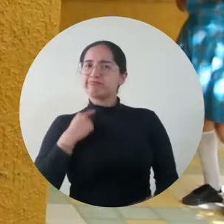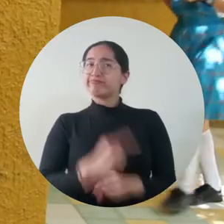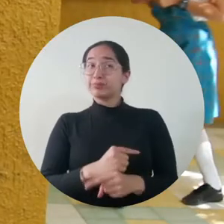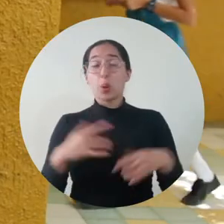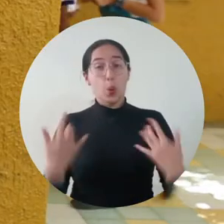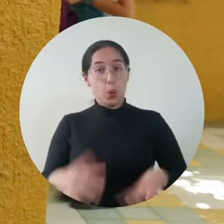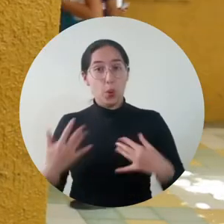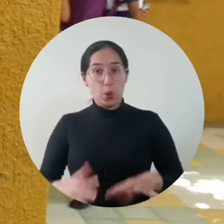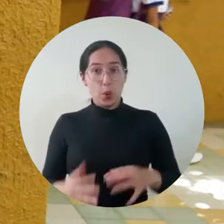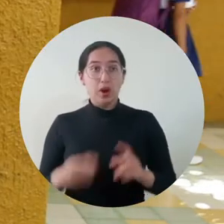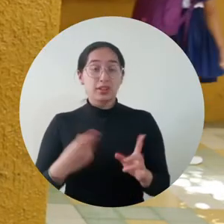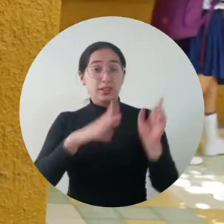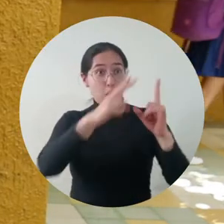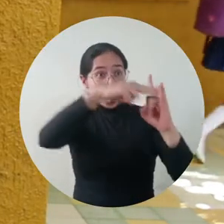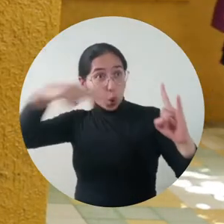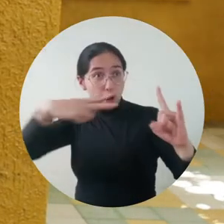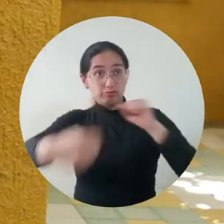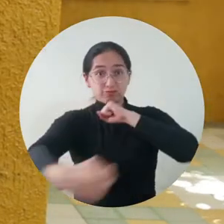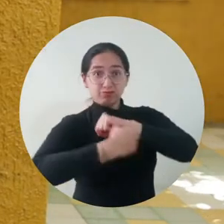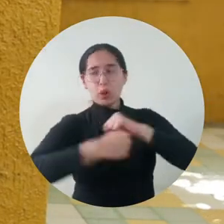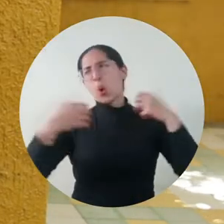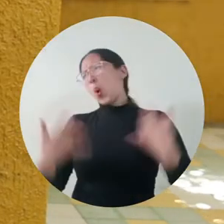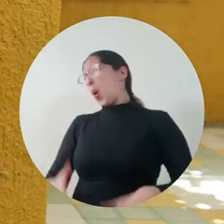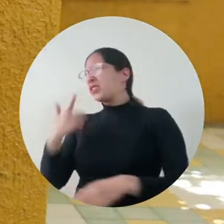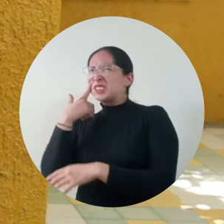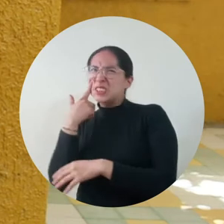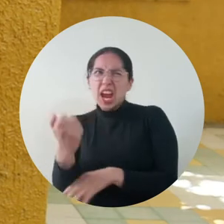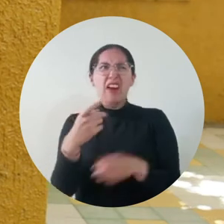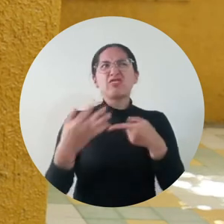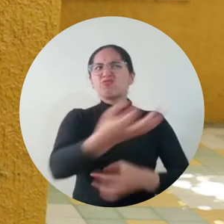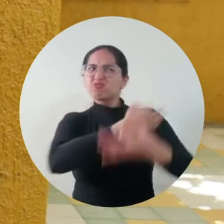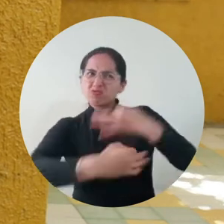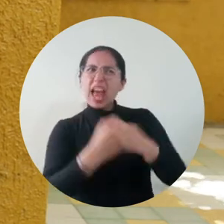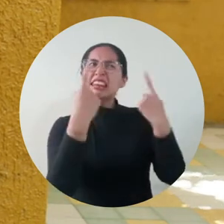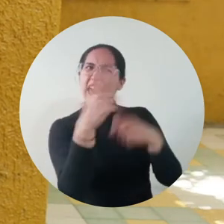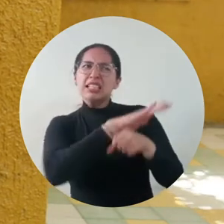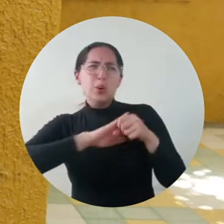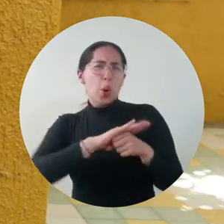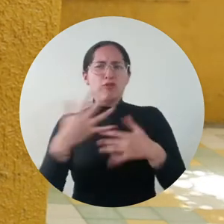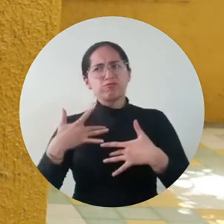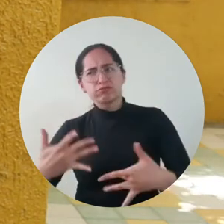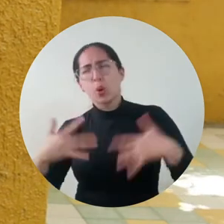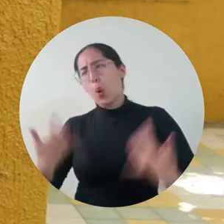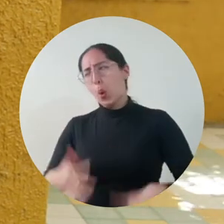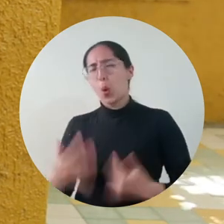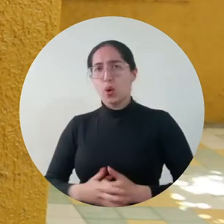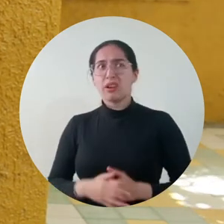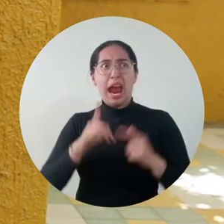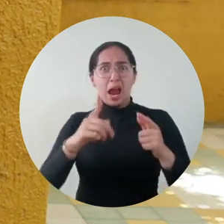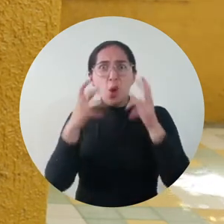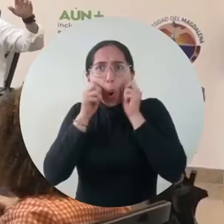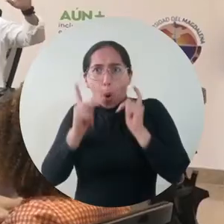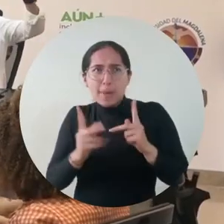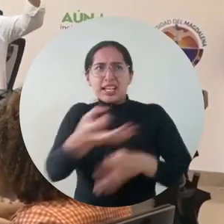La respuesta de la universidad ha sido excelente, absolutamente empática, absolutamente solidaria. En el plano